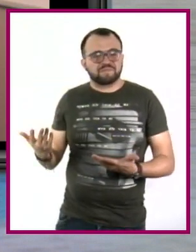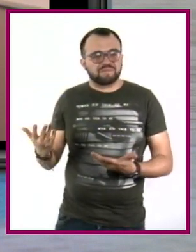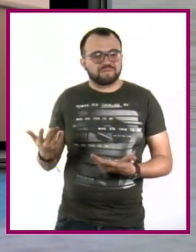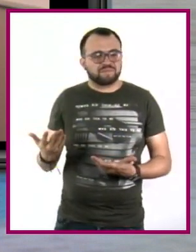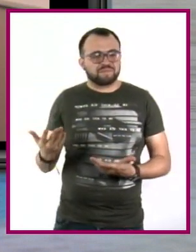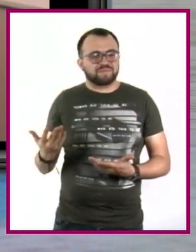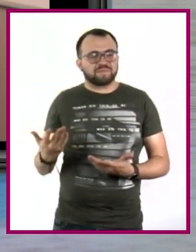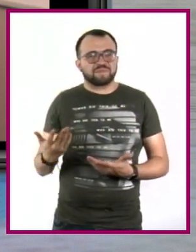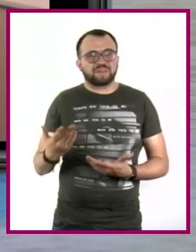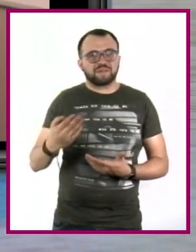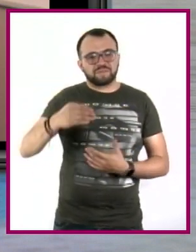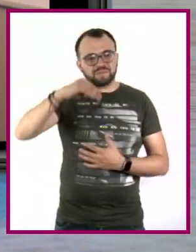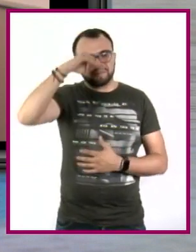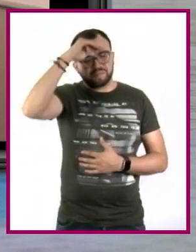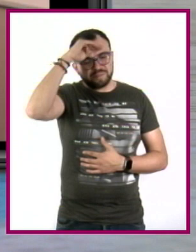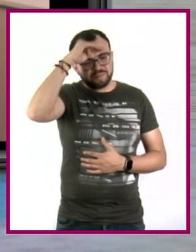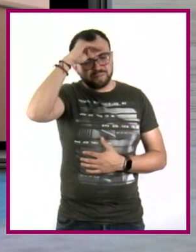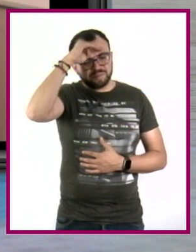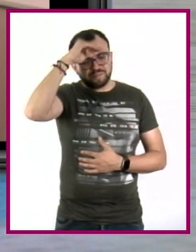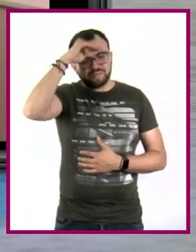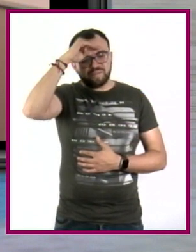se decidió,